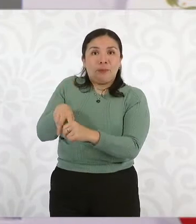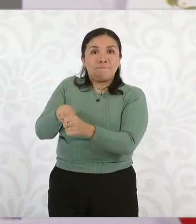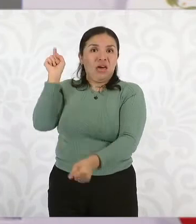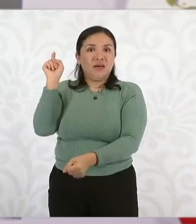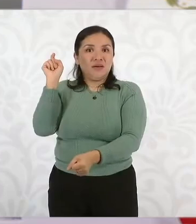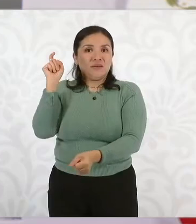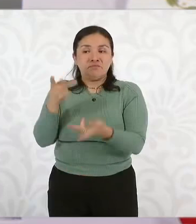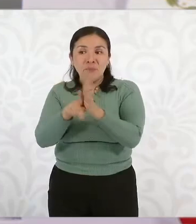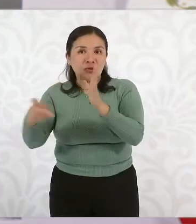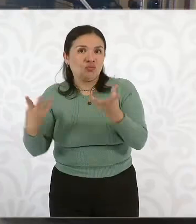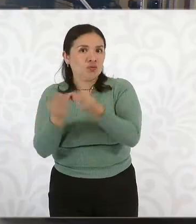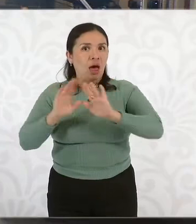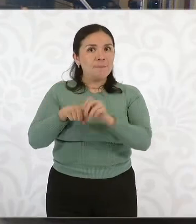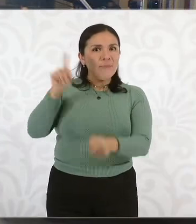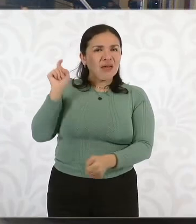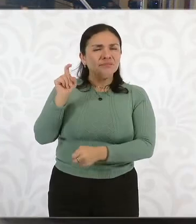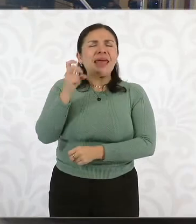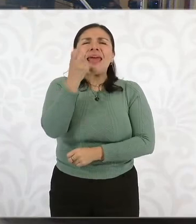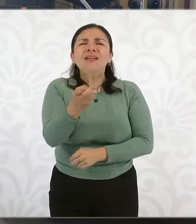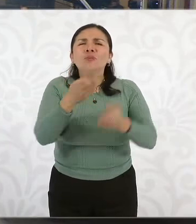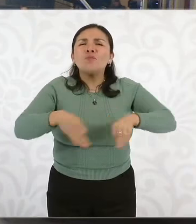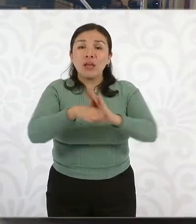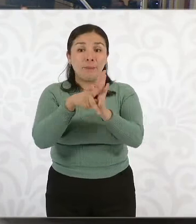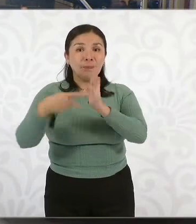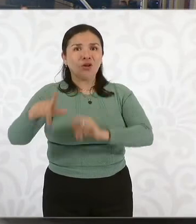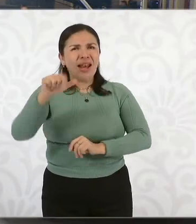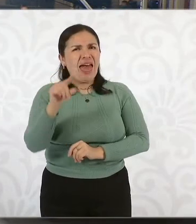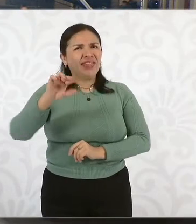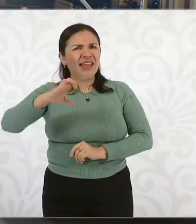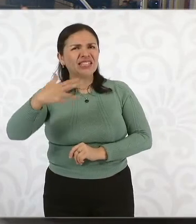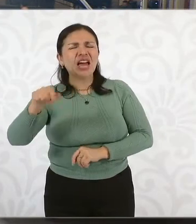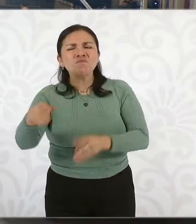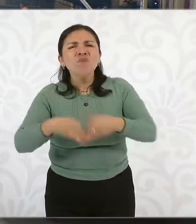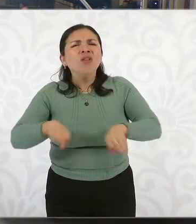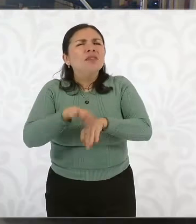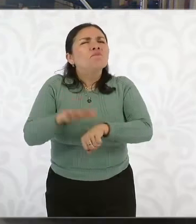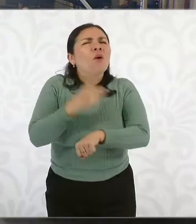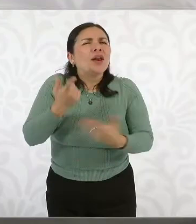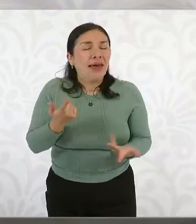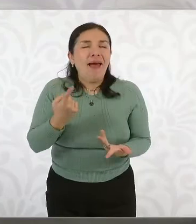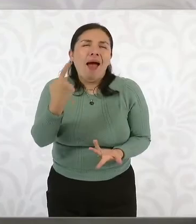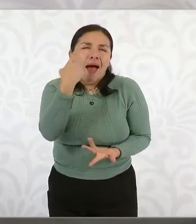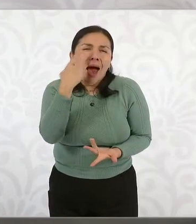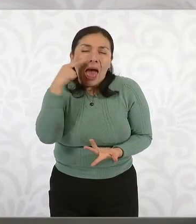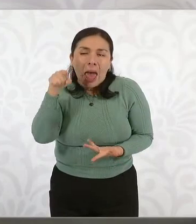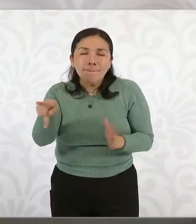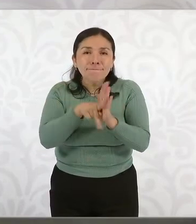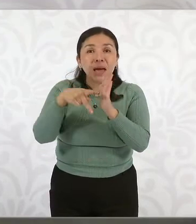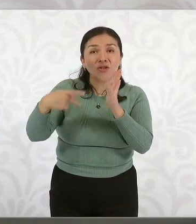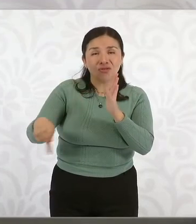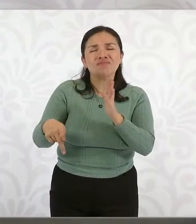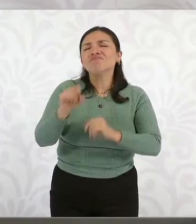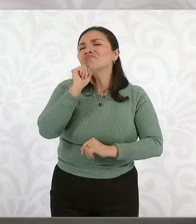la derecha a diario. ¿Y por qué es relevante la derecha a diario? Pues porque ha sido un medio que es utilizado a través de